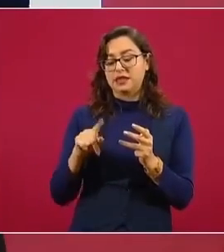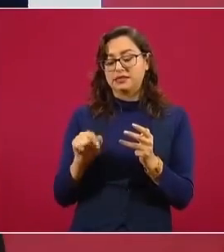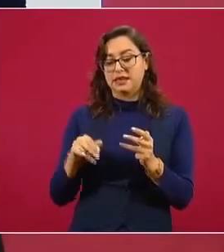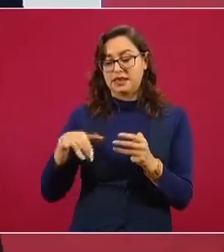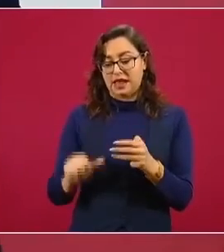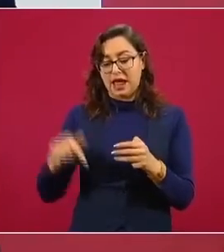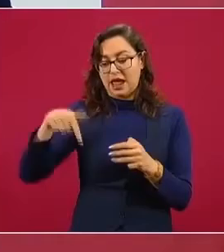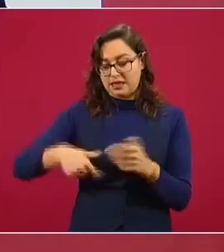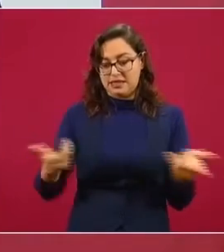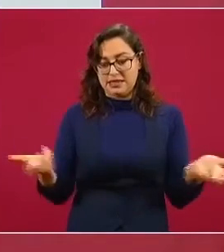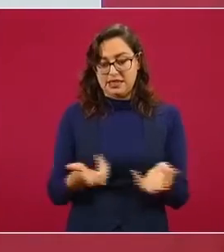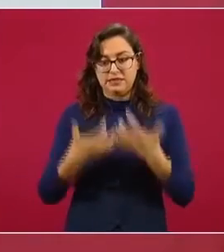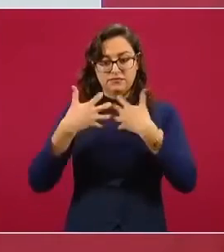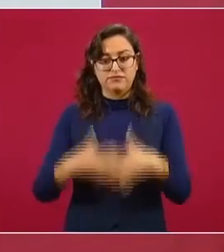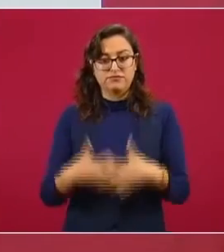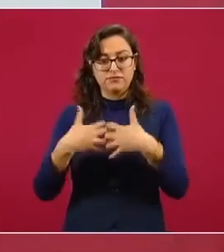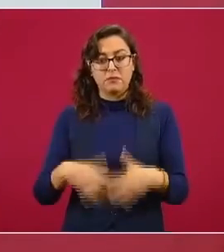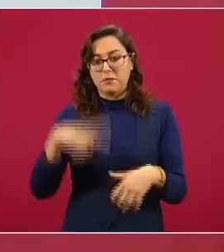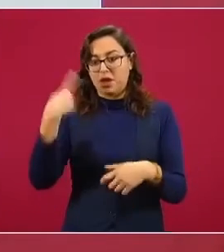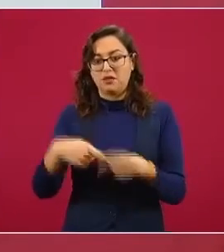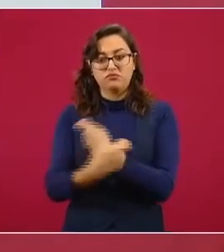México a toda América Latina.